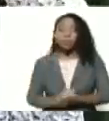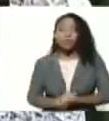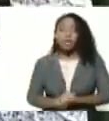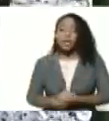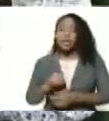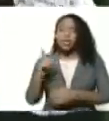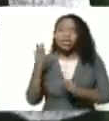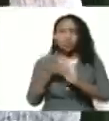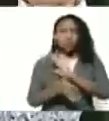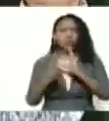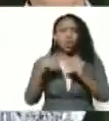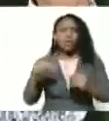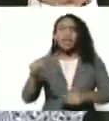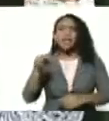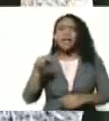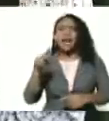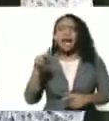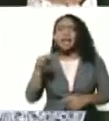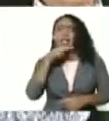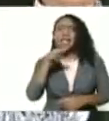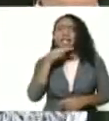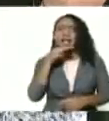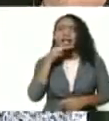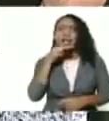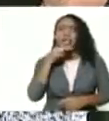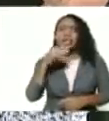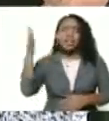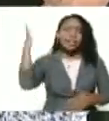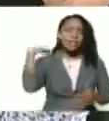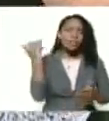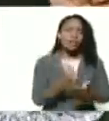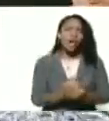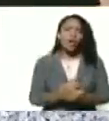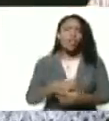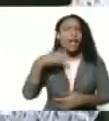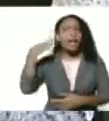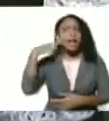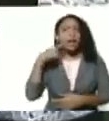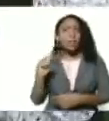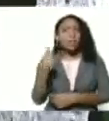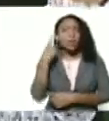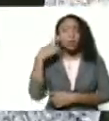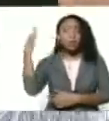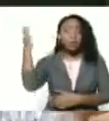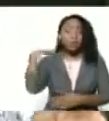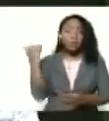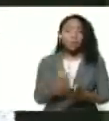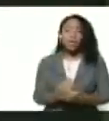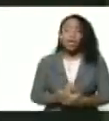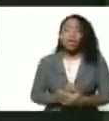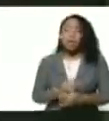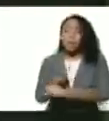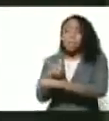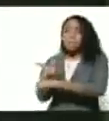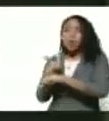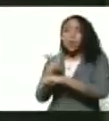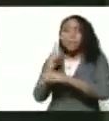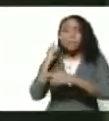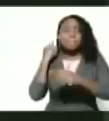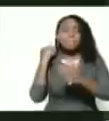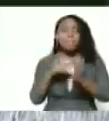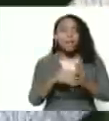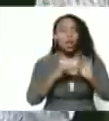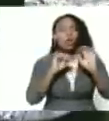sobre todo las nietas del traicionado, del negro primero, presidente, que fue traicionado por la República Oligárquica de